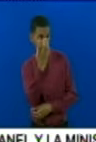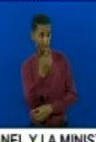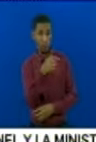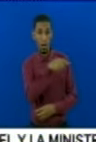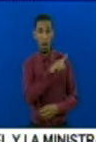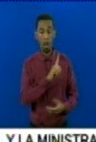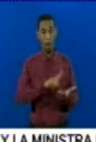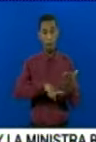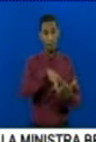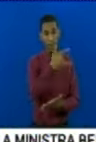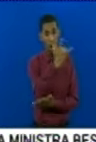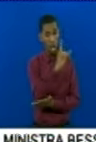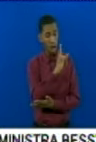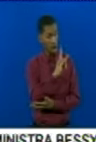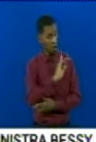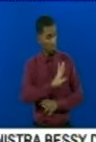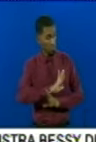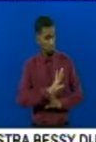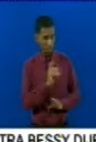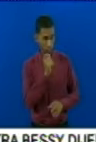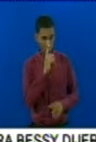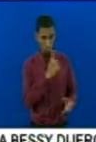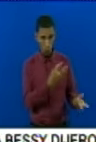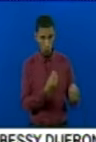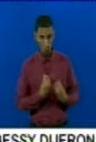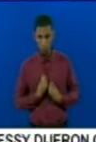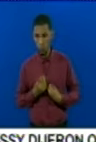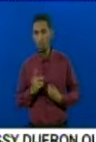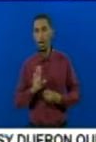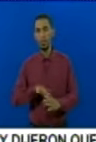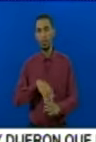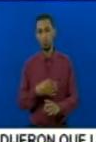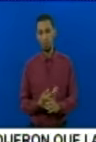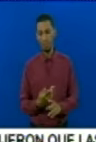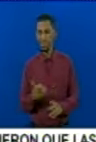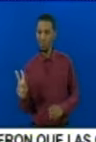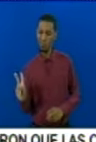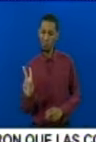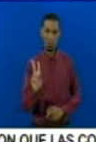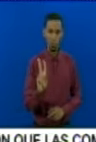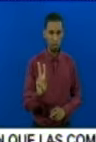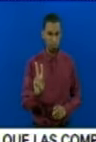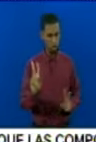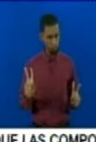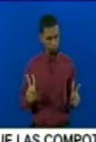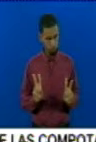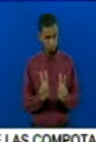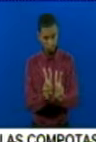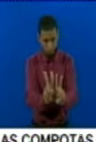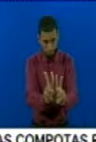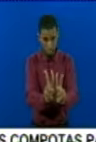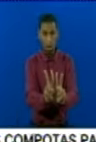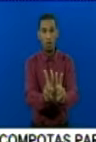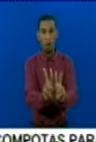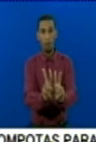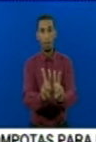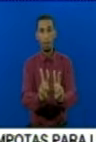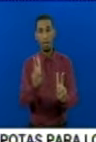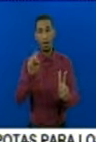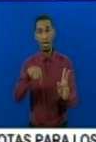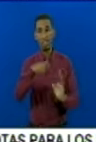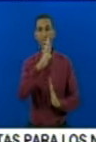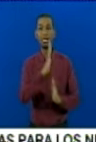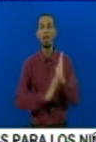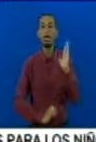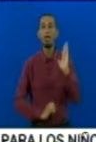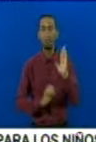azúcar, distribuyendo las otras 2 libras para garantizar las 4 libras por consumidor correspondiente a la cuota del mes.